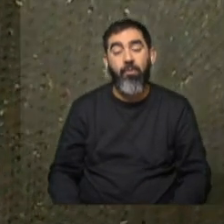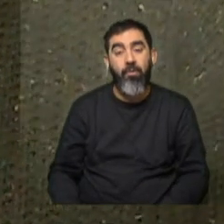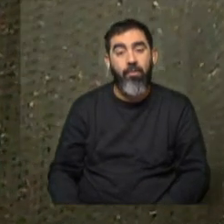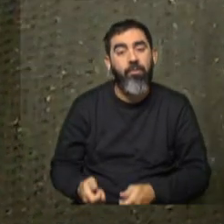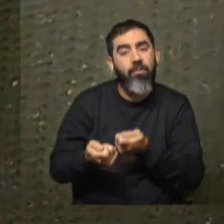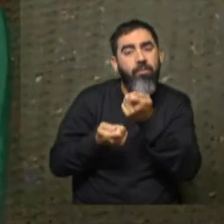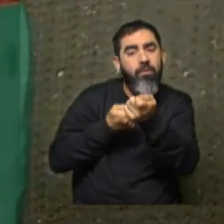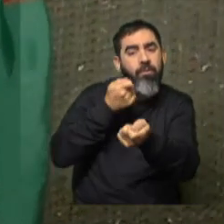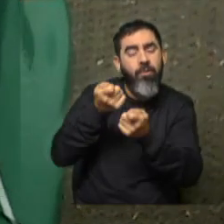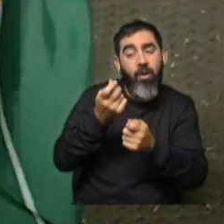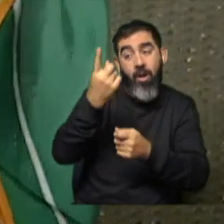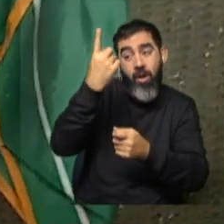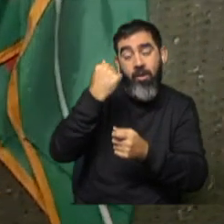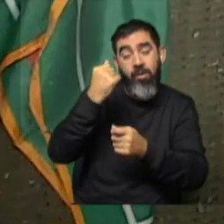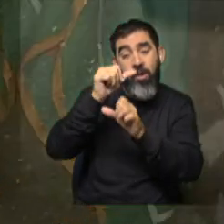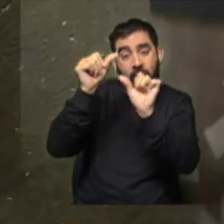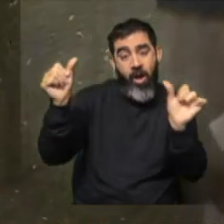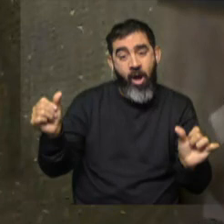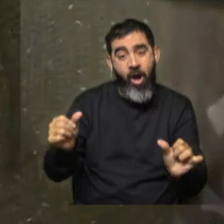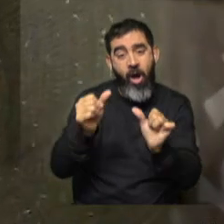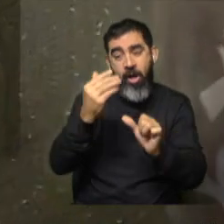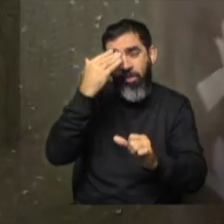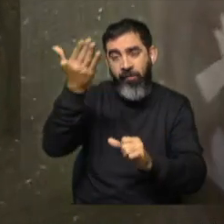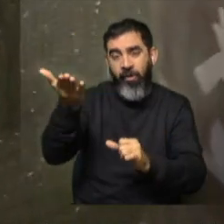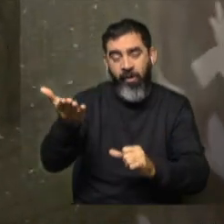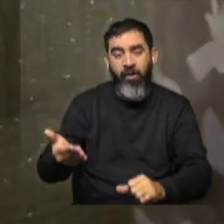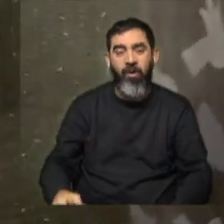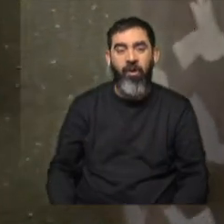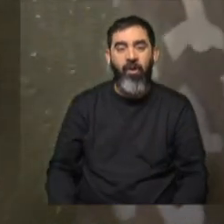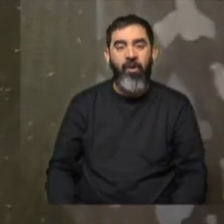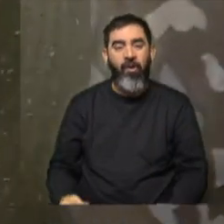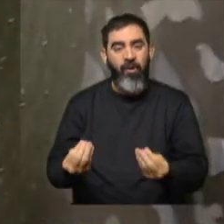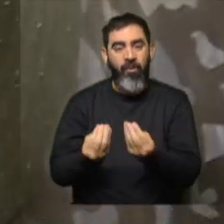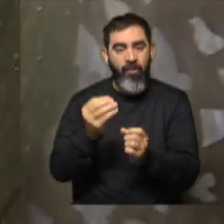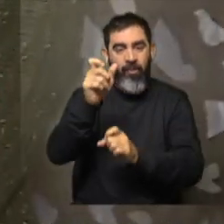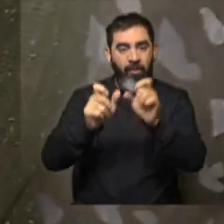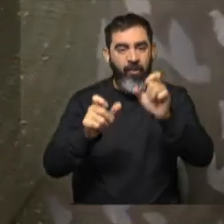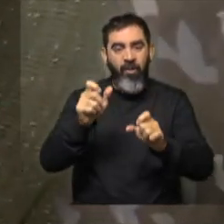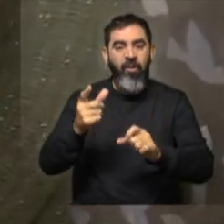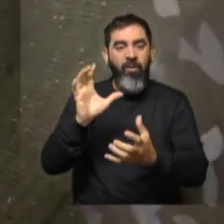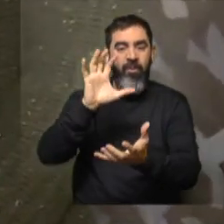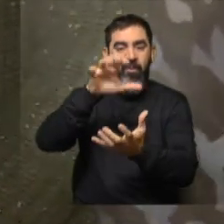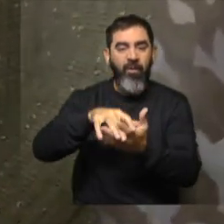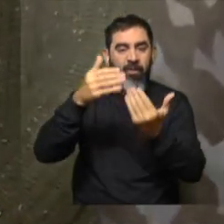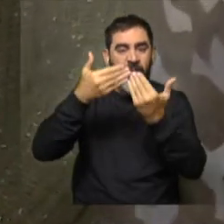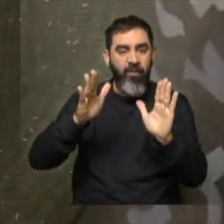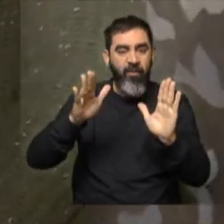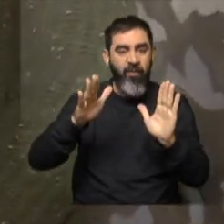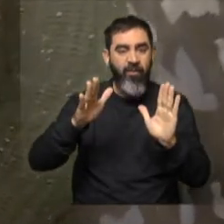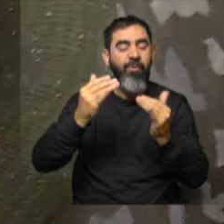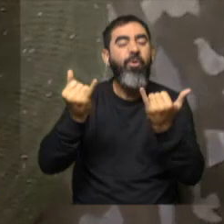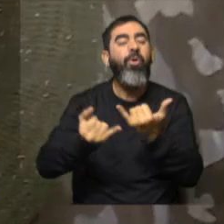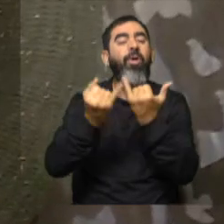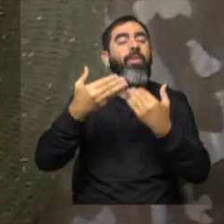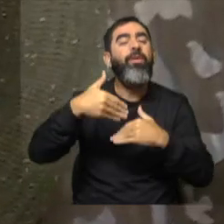ayer, una actividad aquí afuera que estuvo muy poblada, pero este sitio va a estar abierto, ¿qué